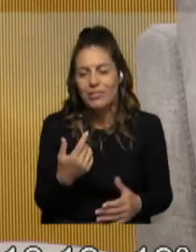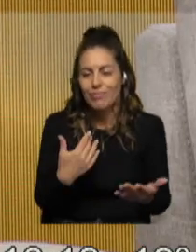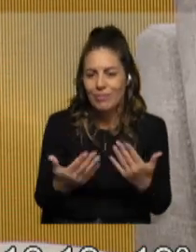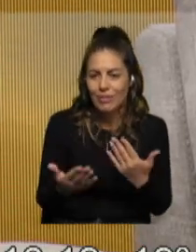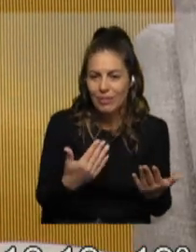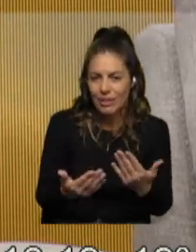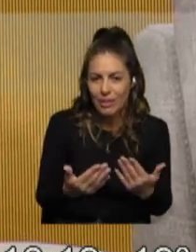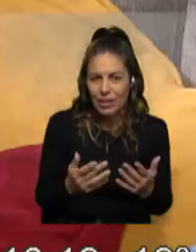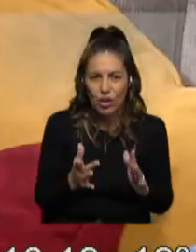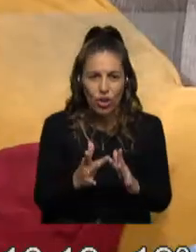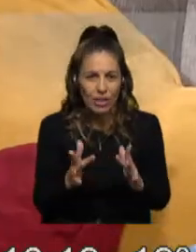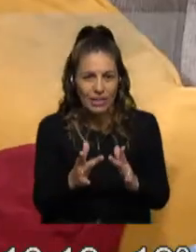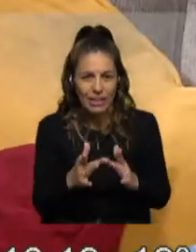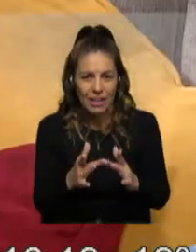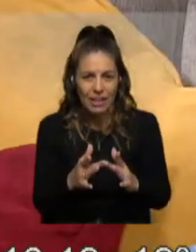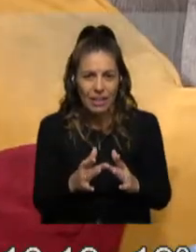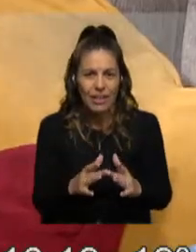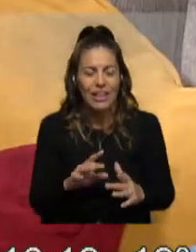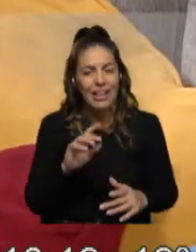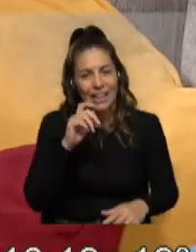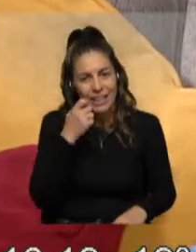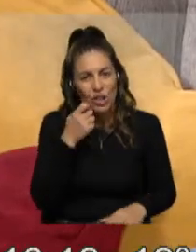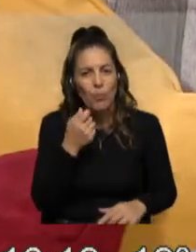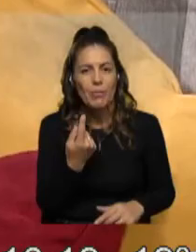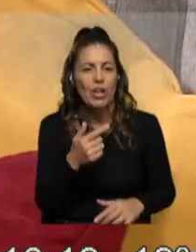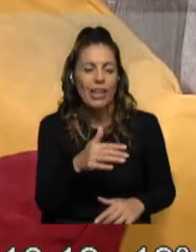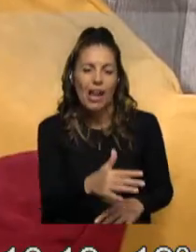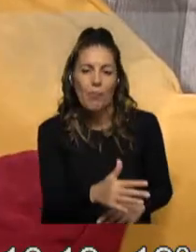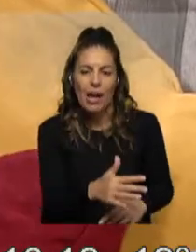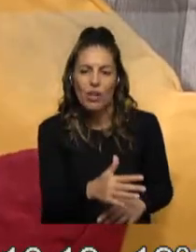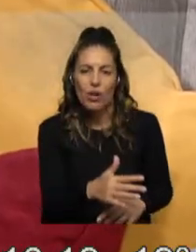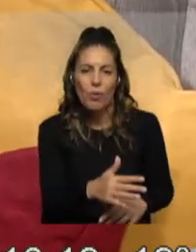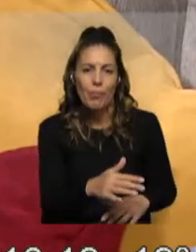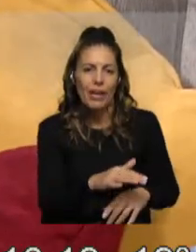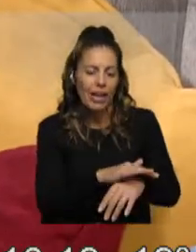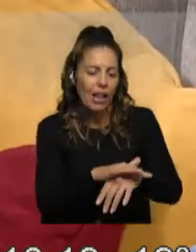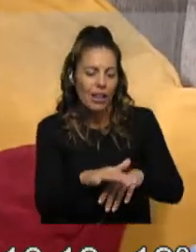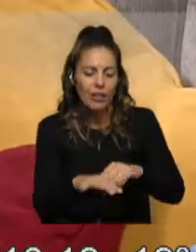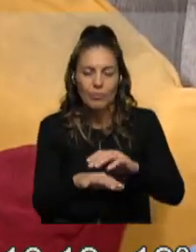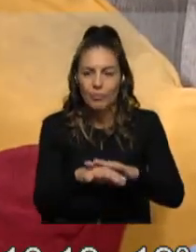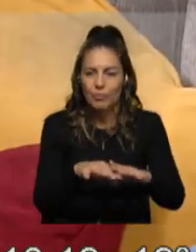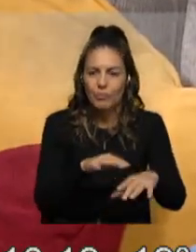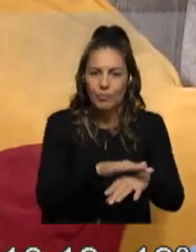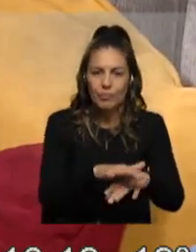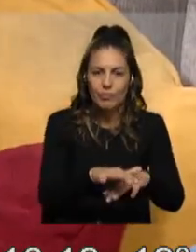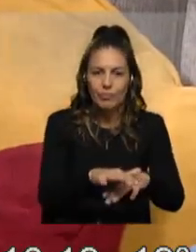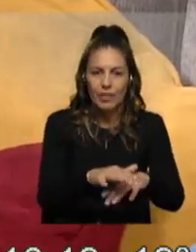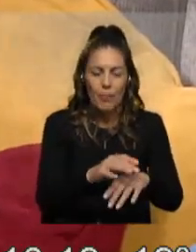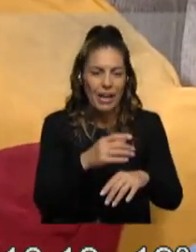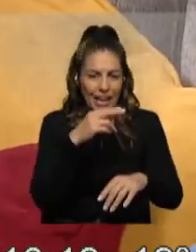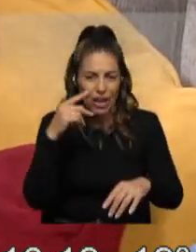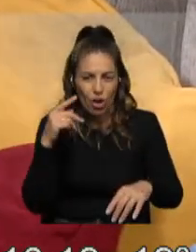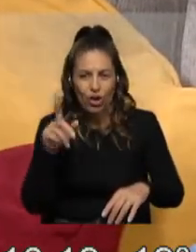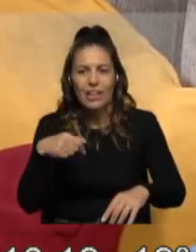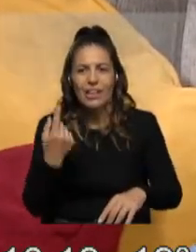que ya, ah, qué lindo el gato. Y el gato, primero muchas veces hay que dejarle la mano para que él pase sus glándulas temporales por ahí, para que el olor quede más, y